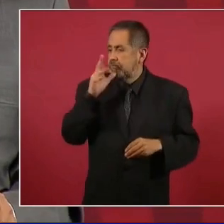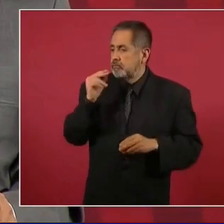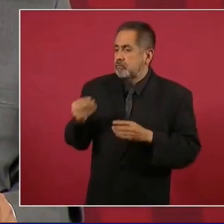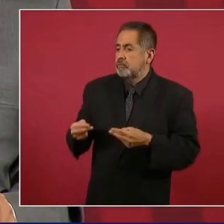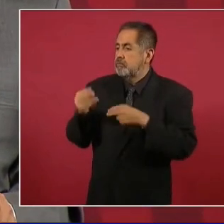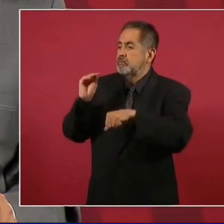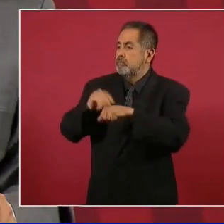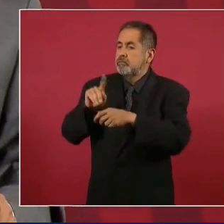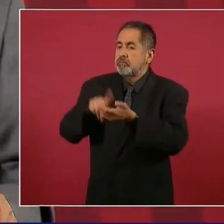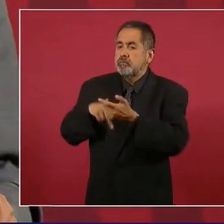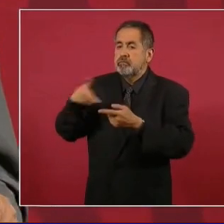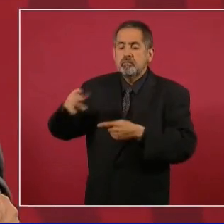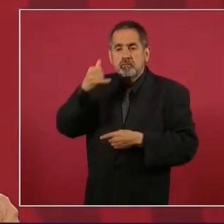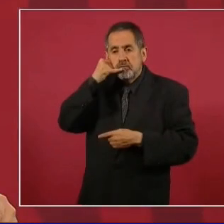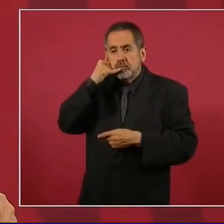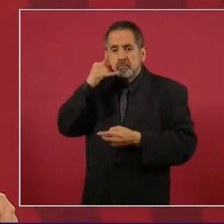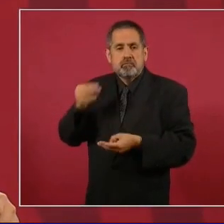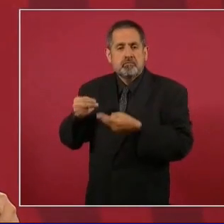al ejecutivo atado,